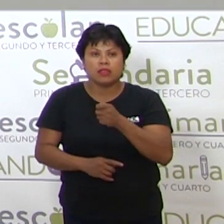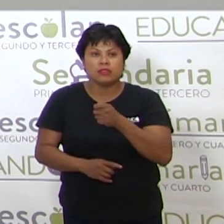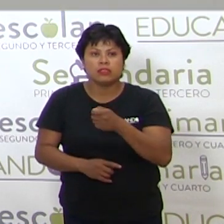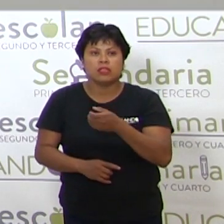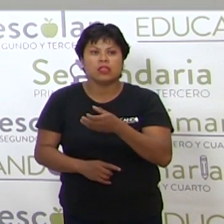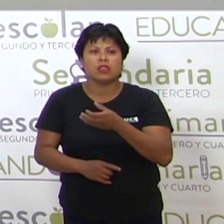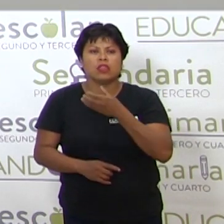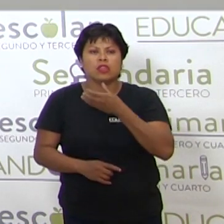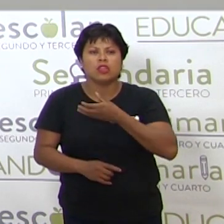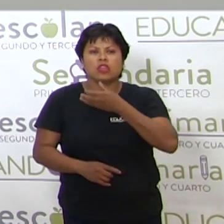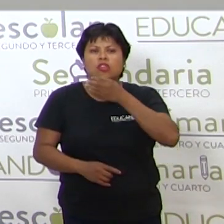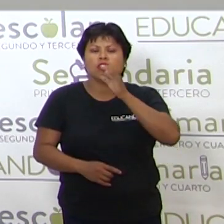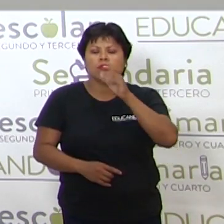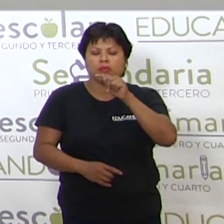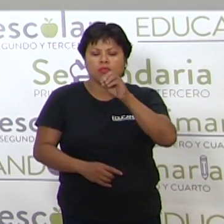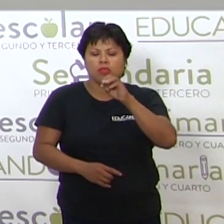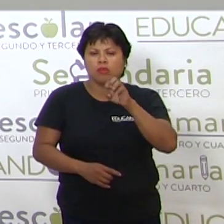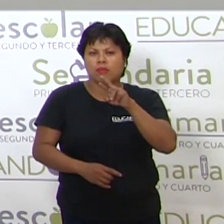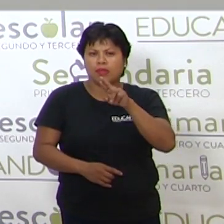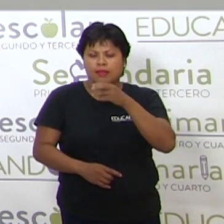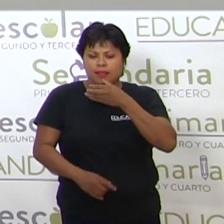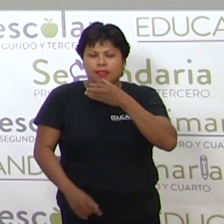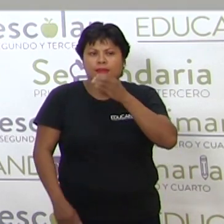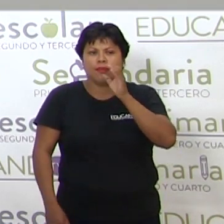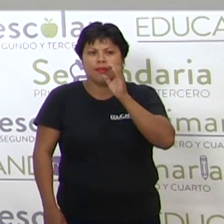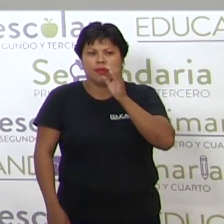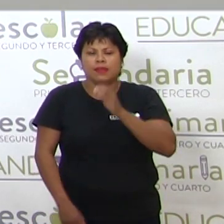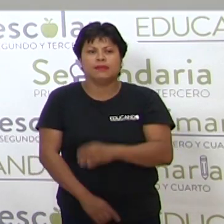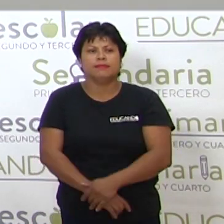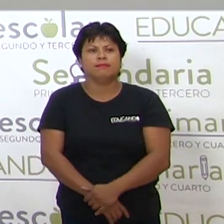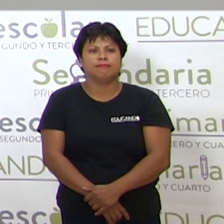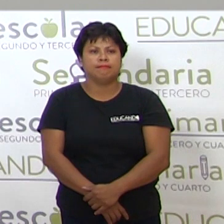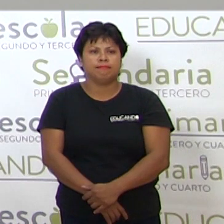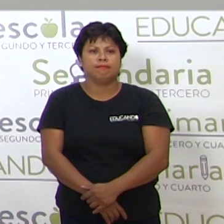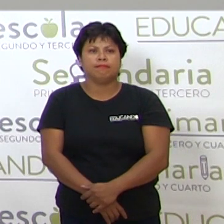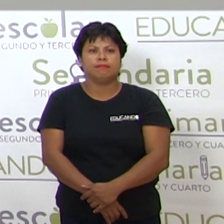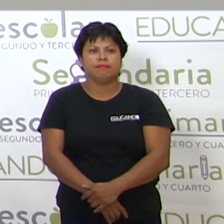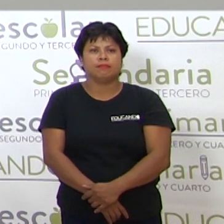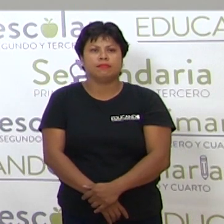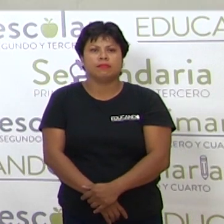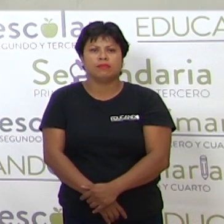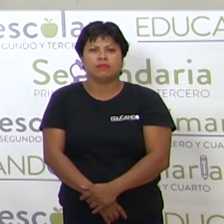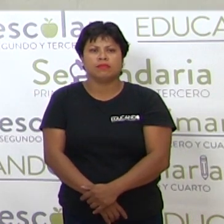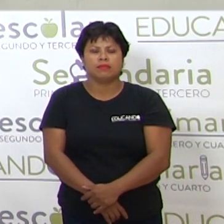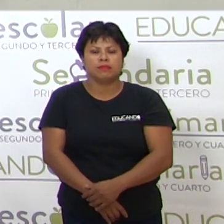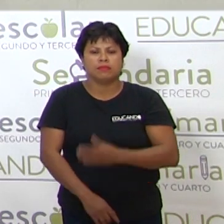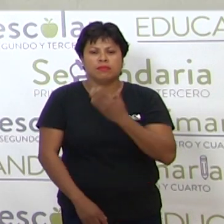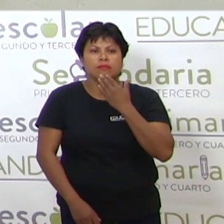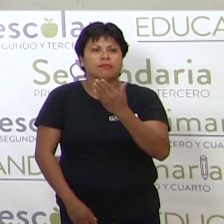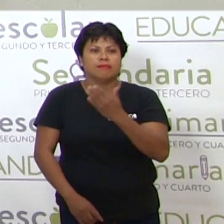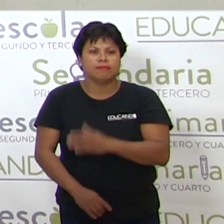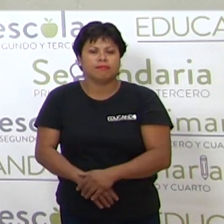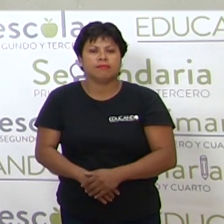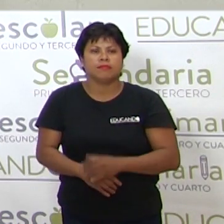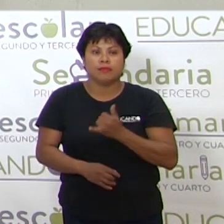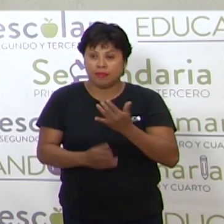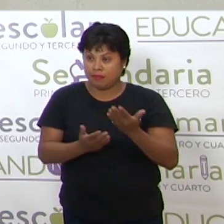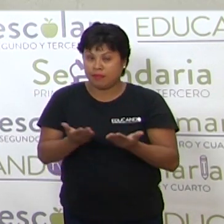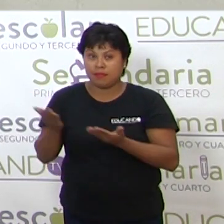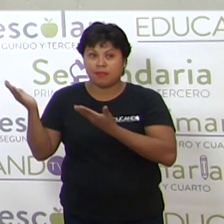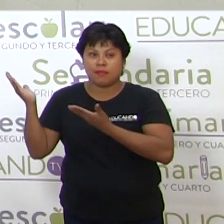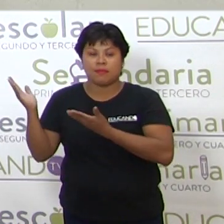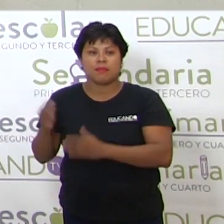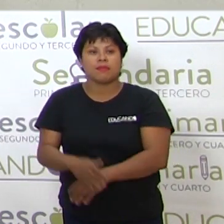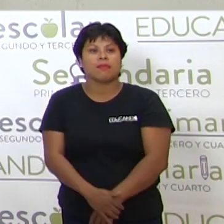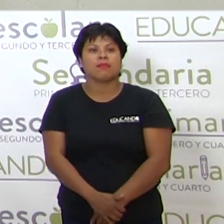sería el verbo tomar muy bien y aquí